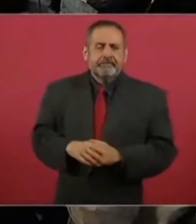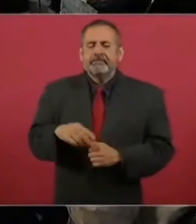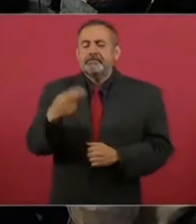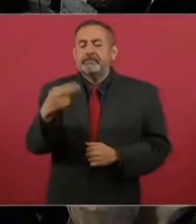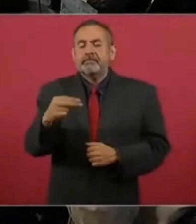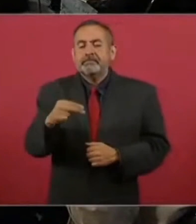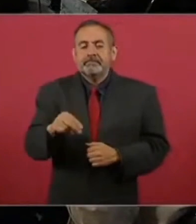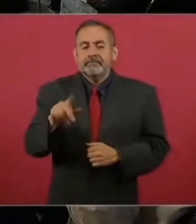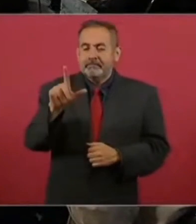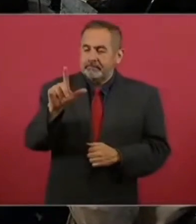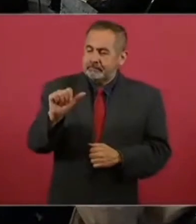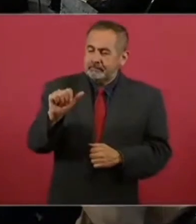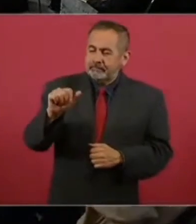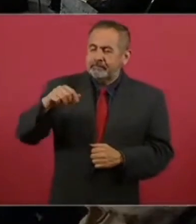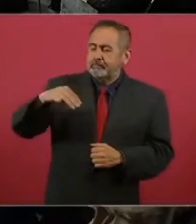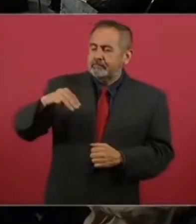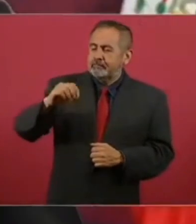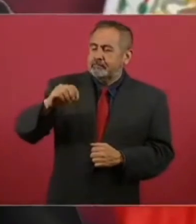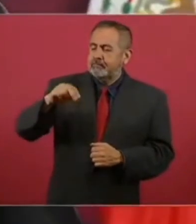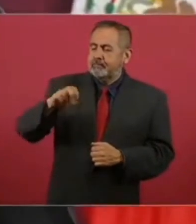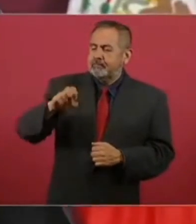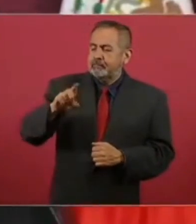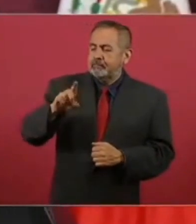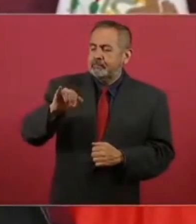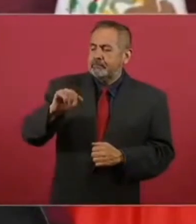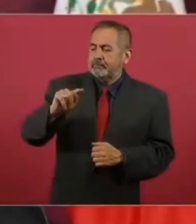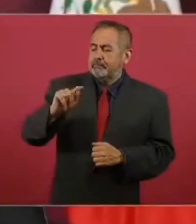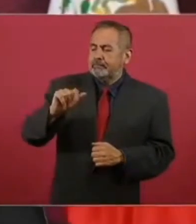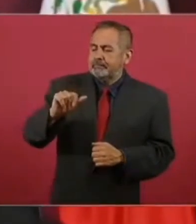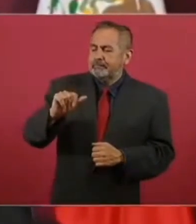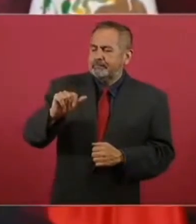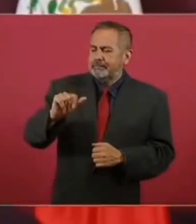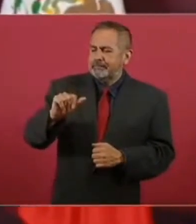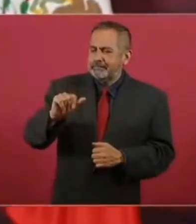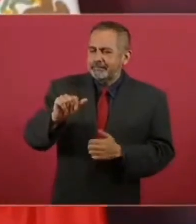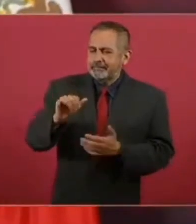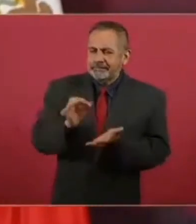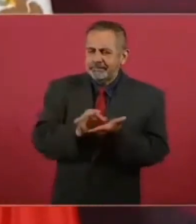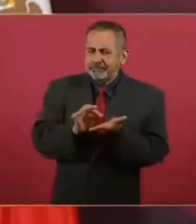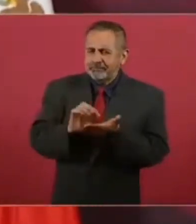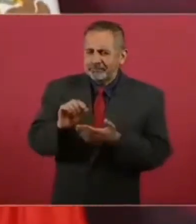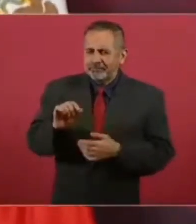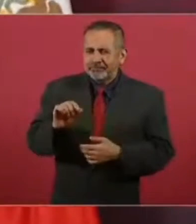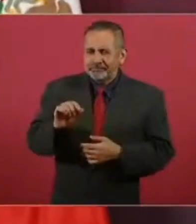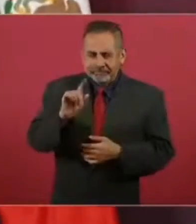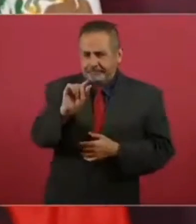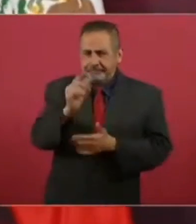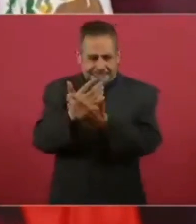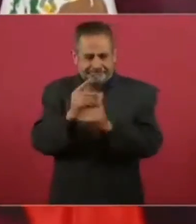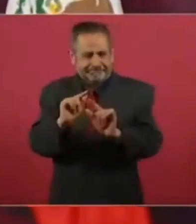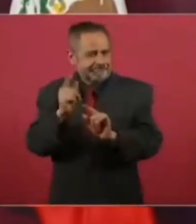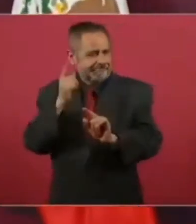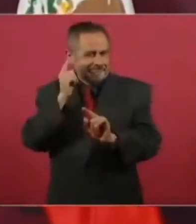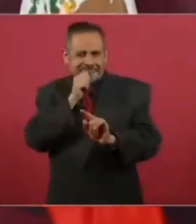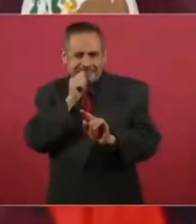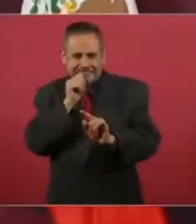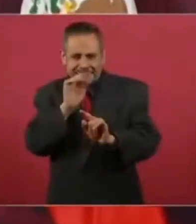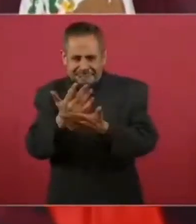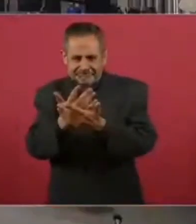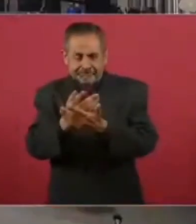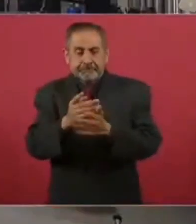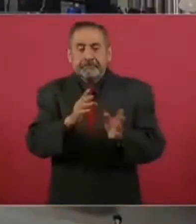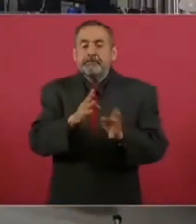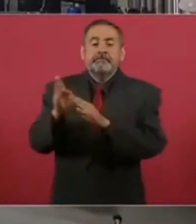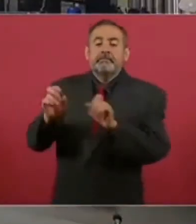se llama la monedita. ¿Eh? La monedita. Pero vámonos, vamos